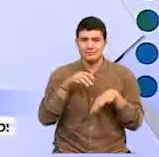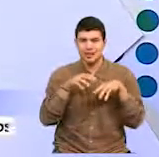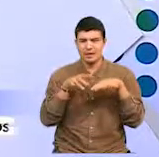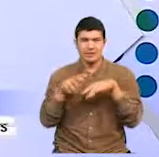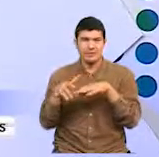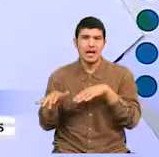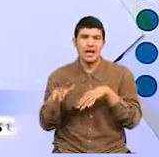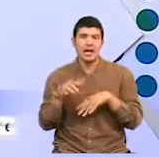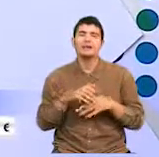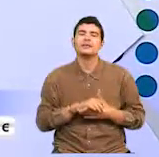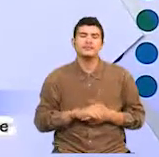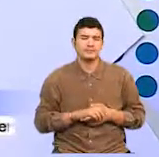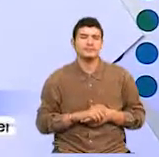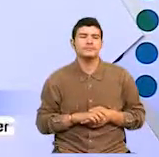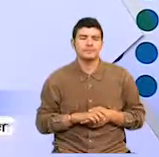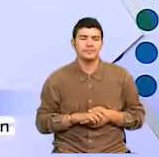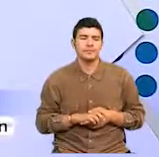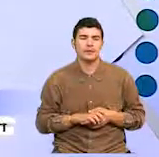anteriormente, decidió